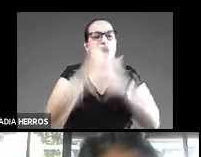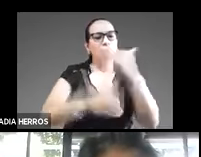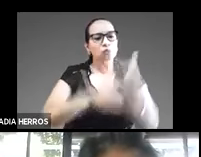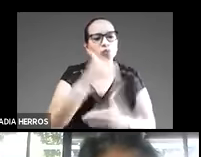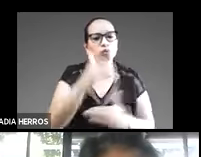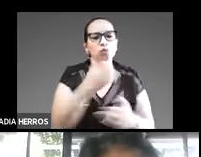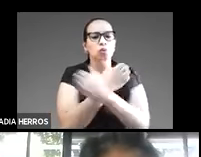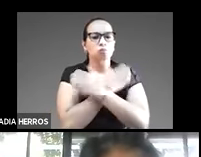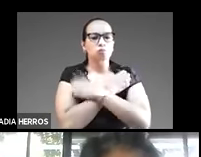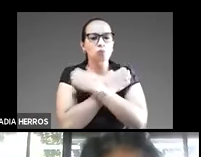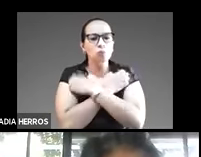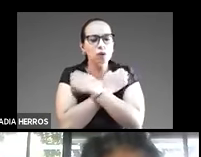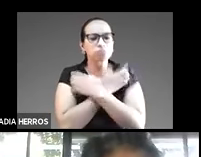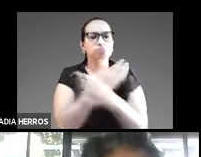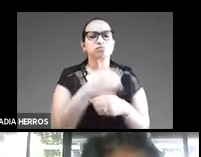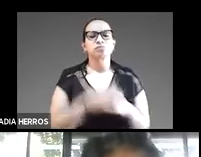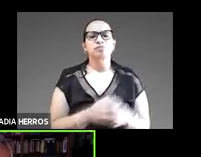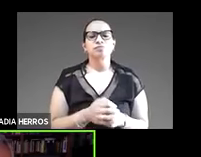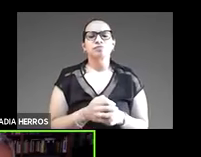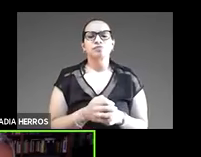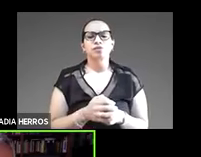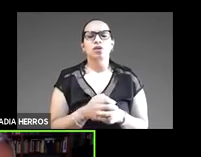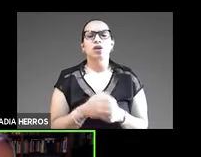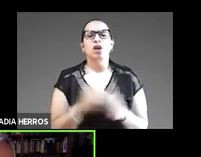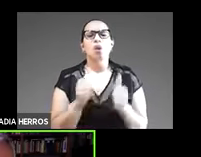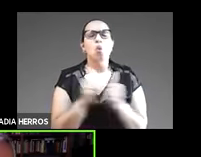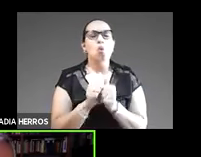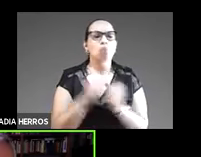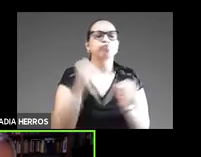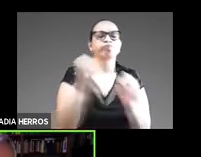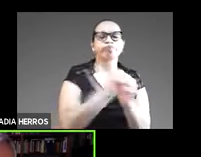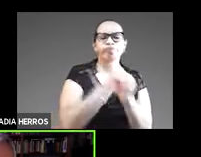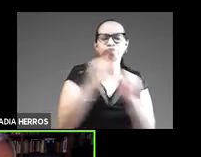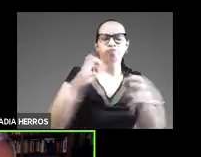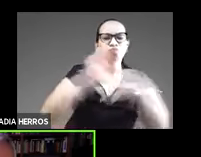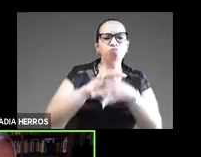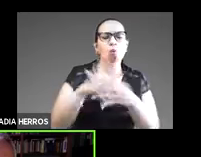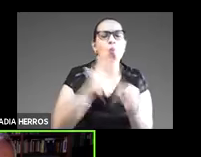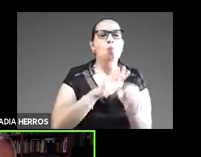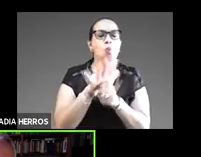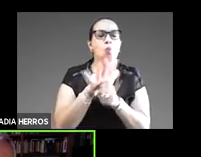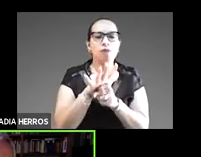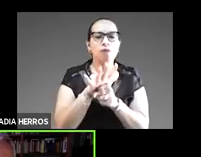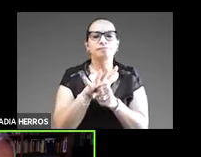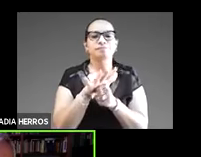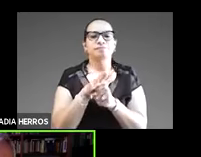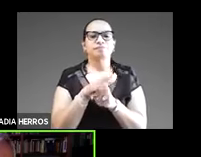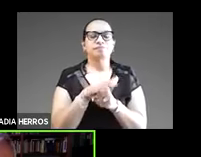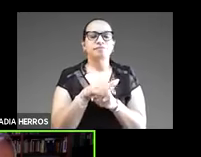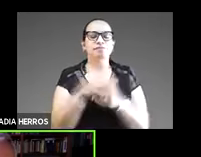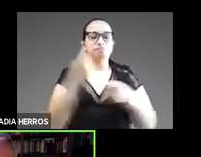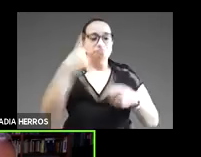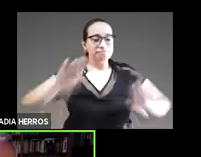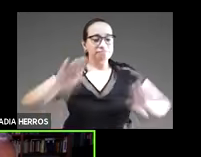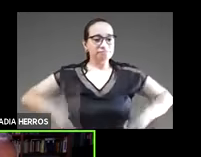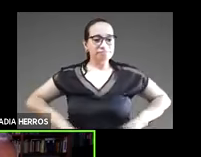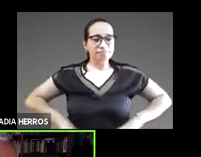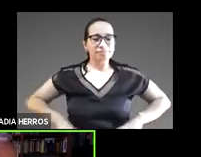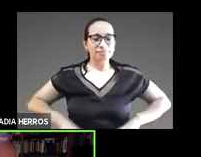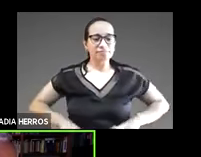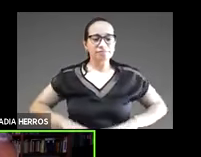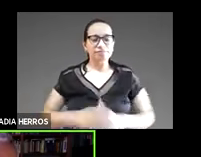educativos y en relación con la violencia nos condujo a caracterizar